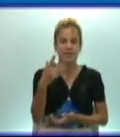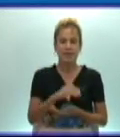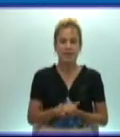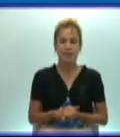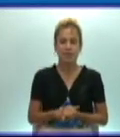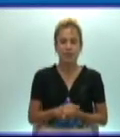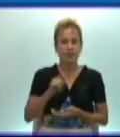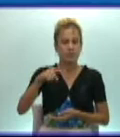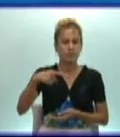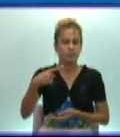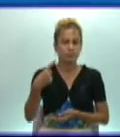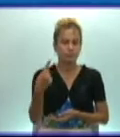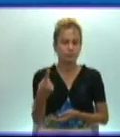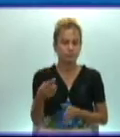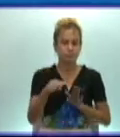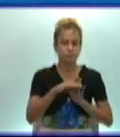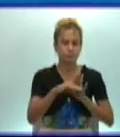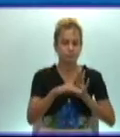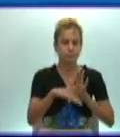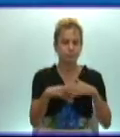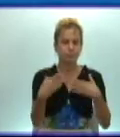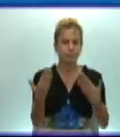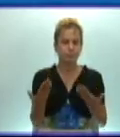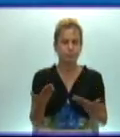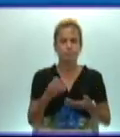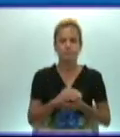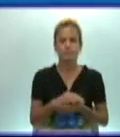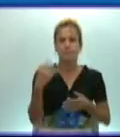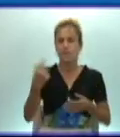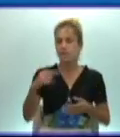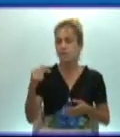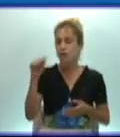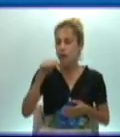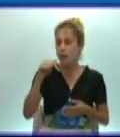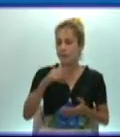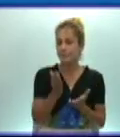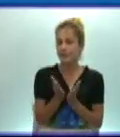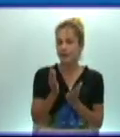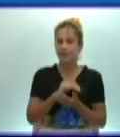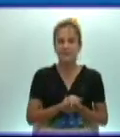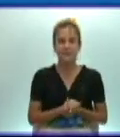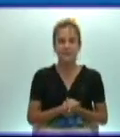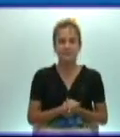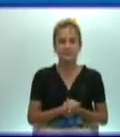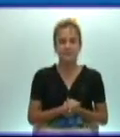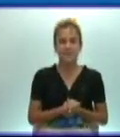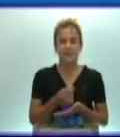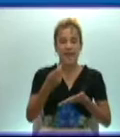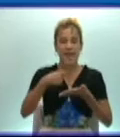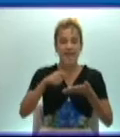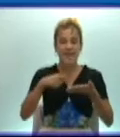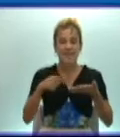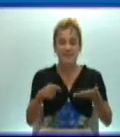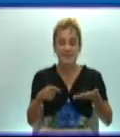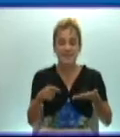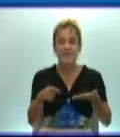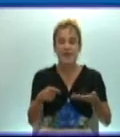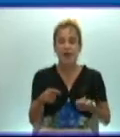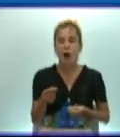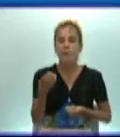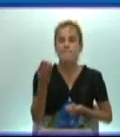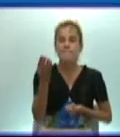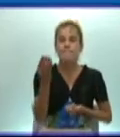el próximo contenido que les proponemos ejercitar en esta emisión. Van a escribir el plural de los